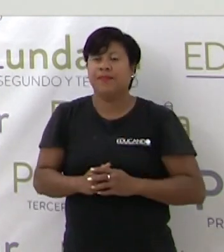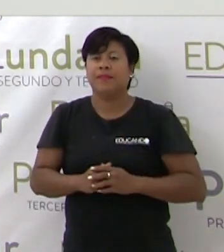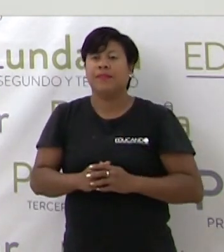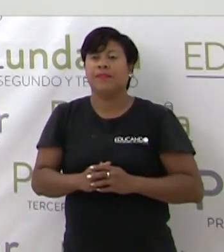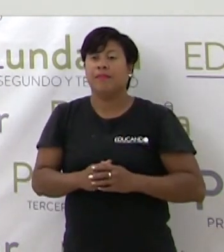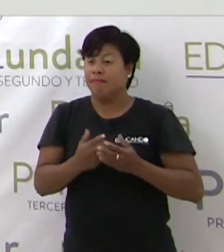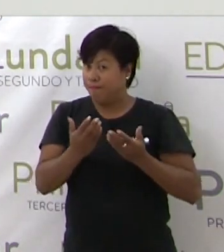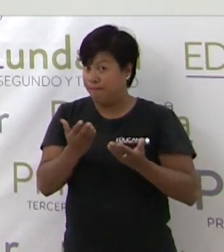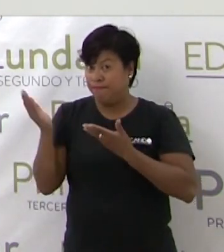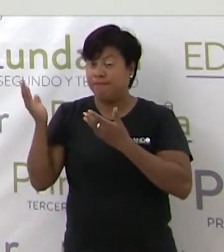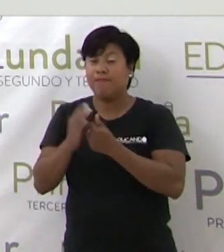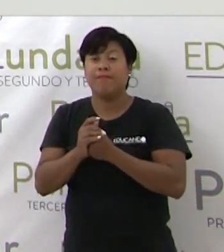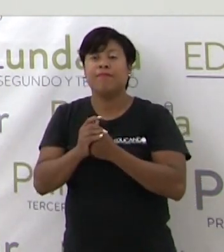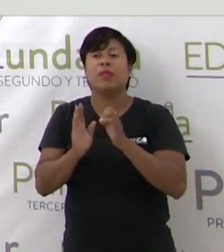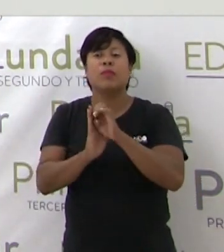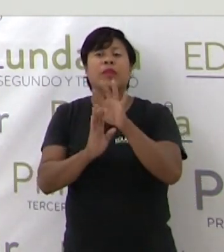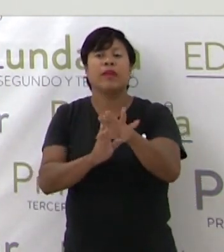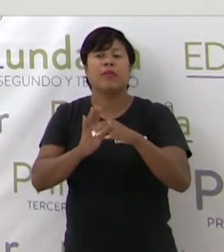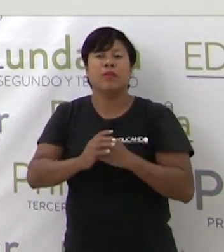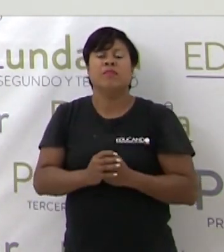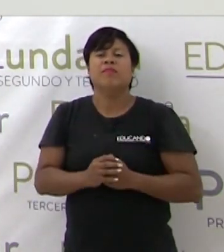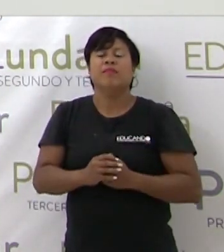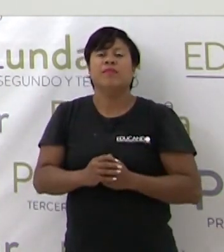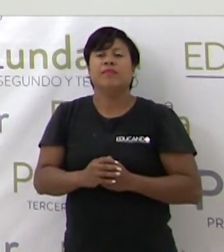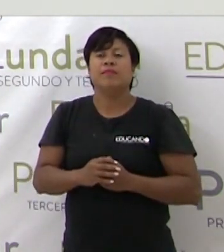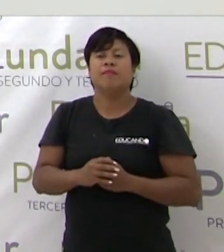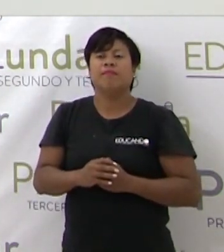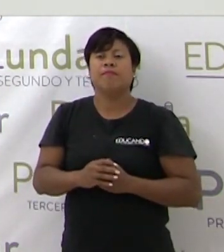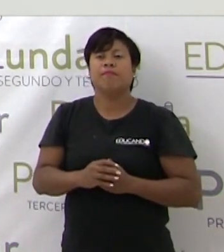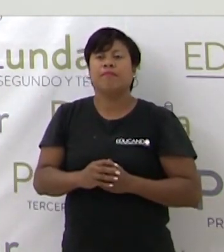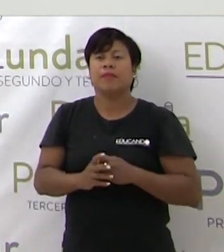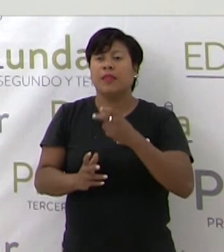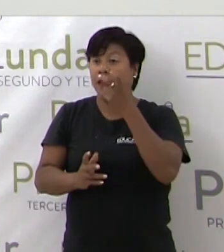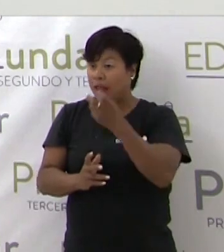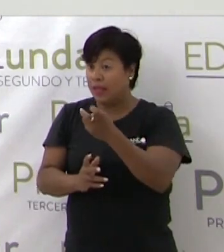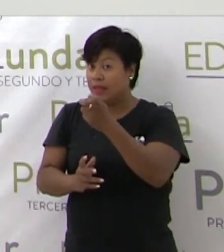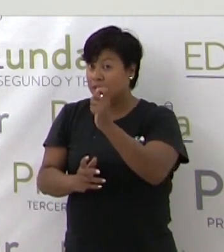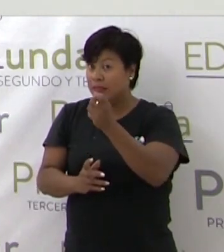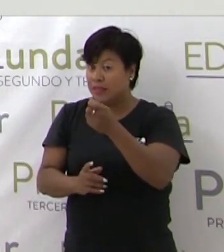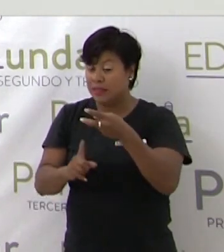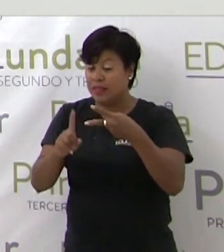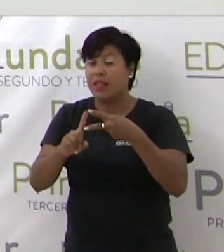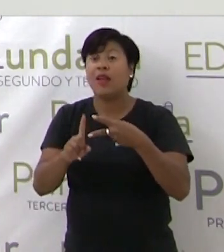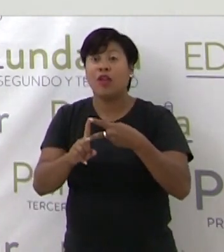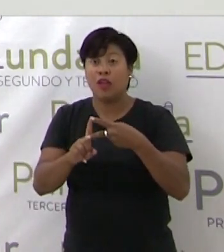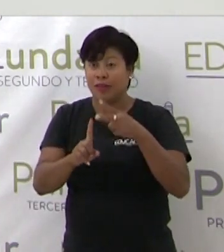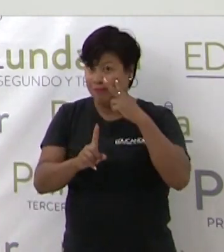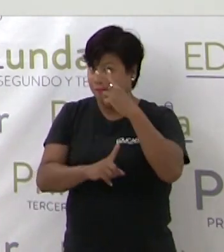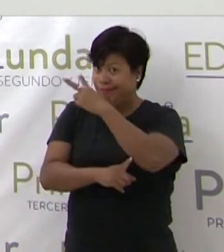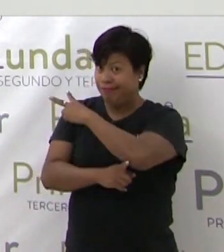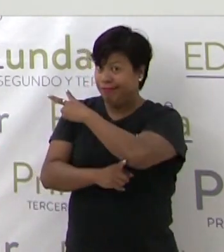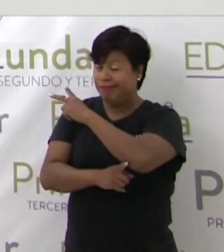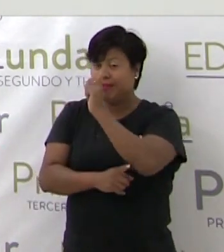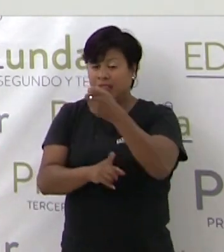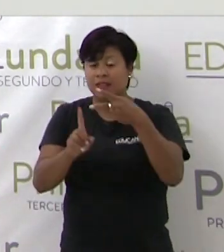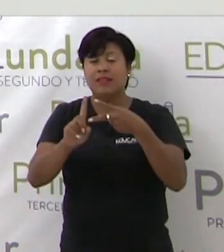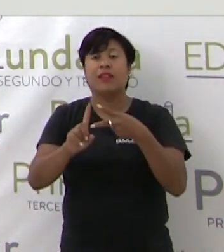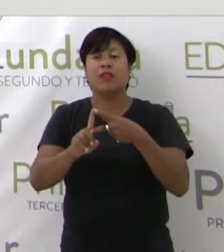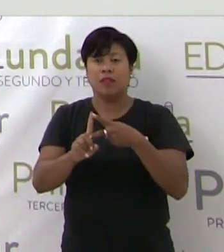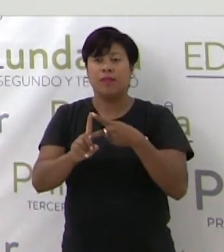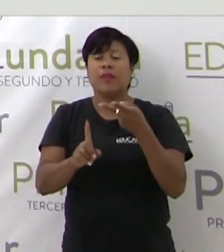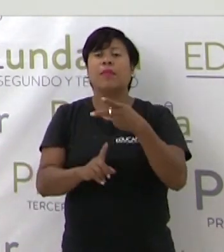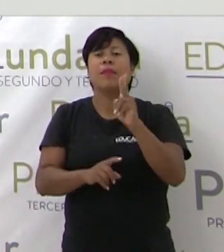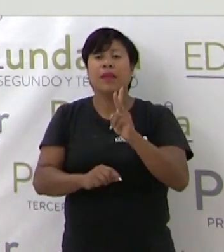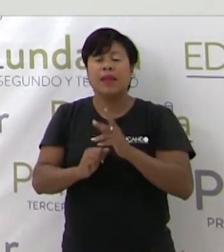Ahí está. Por ejemplo, este es un triángulo, como lo pueden ver, lo estoy dibujando a pulso, por eso es que se ve así,